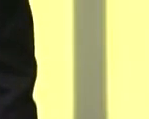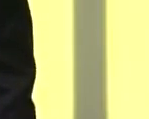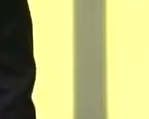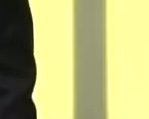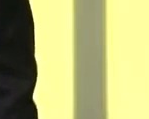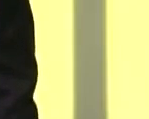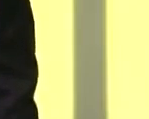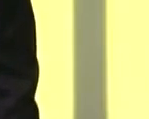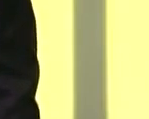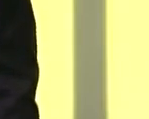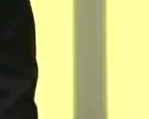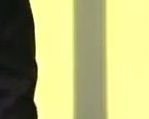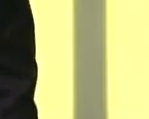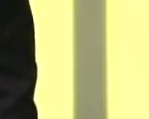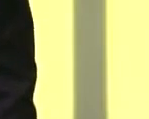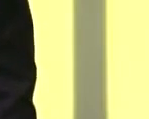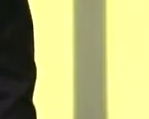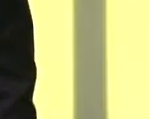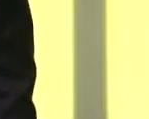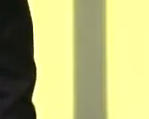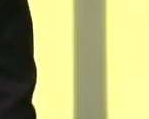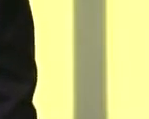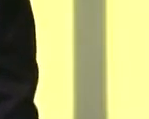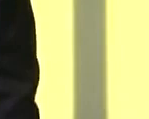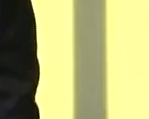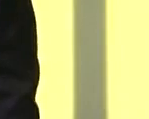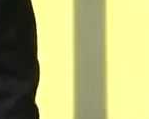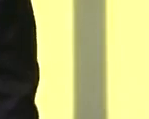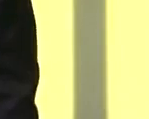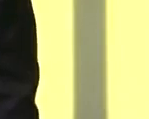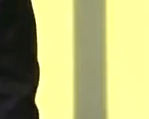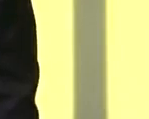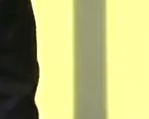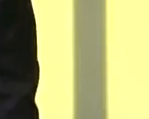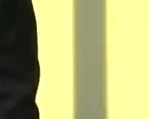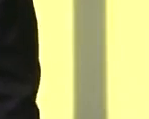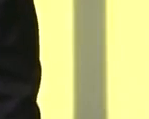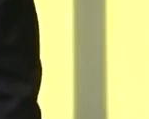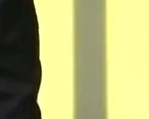breve, más información con el programa A Pulso. Por ahora, muchas gracias. Hasta luego.